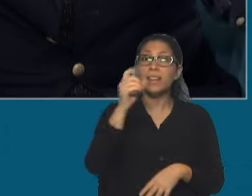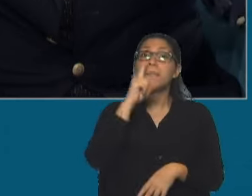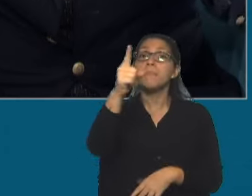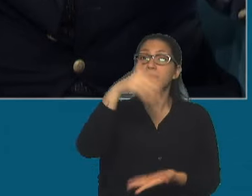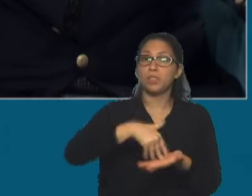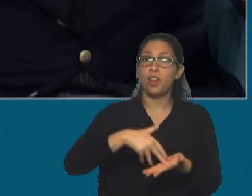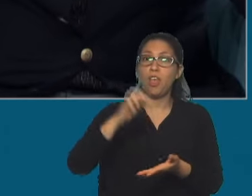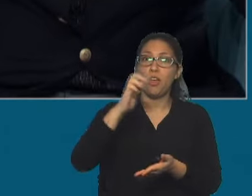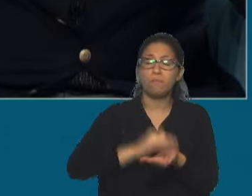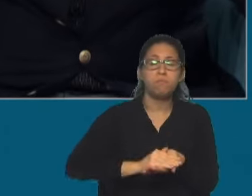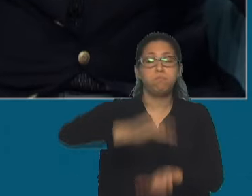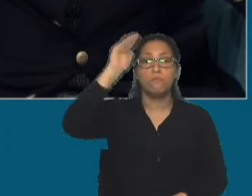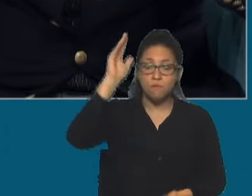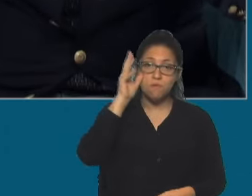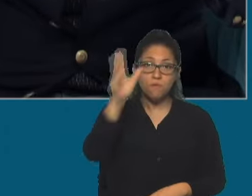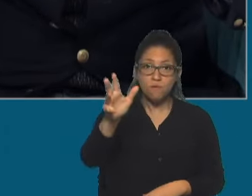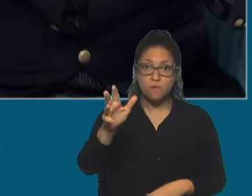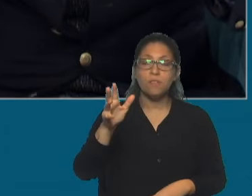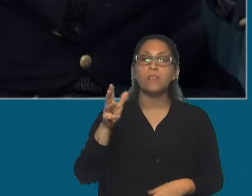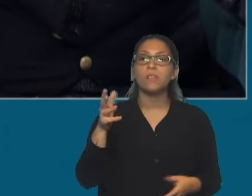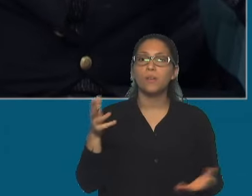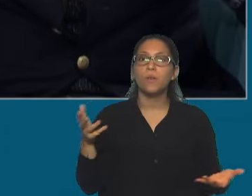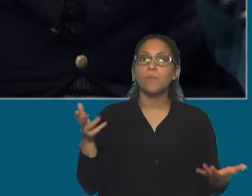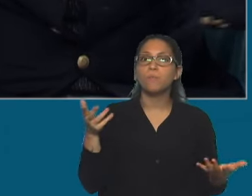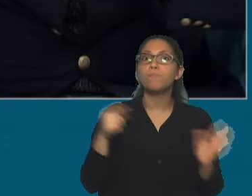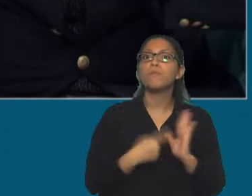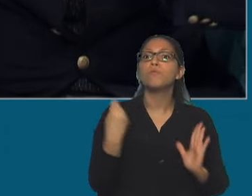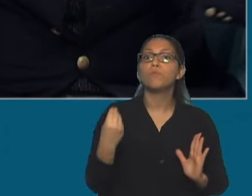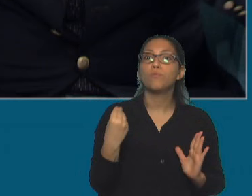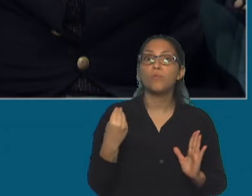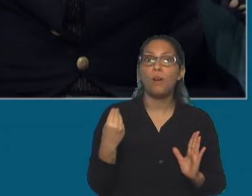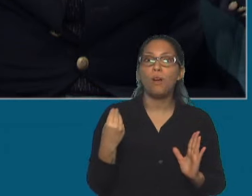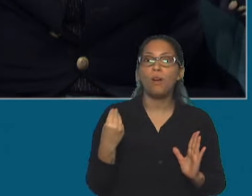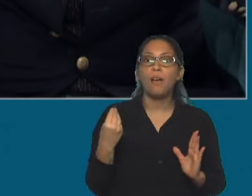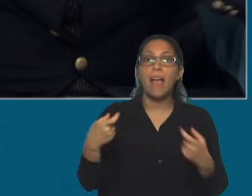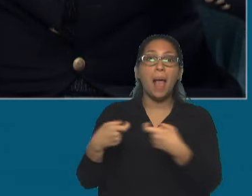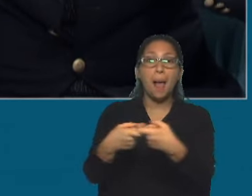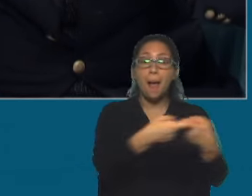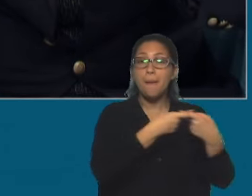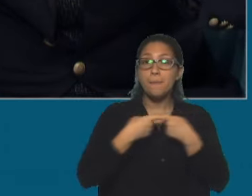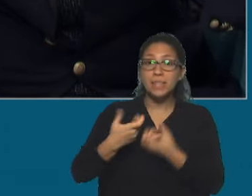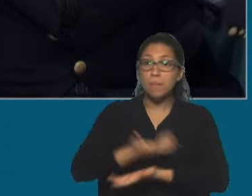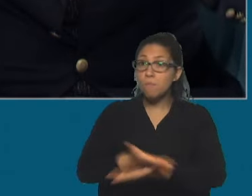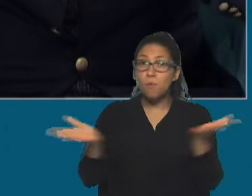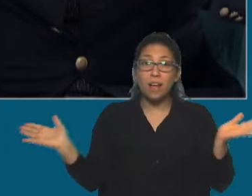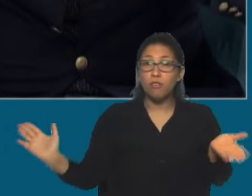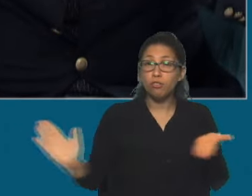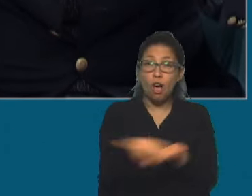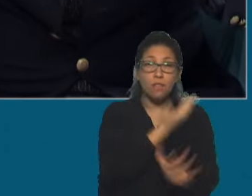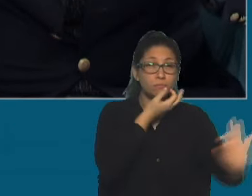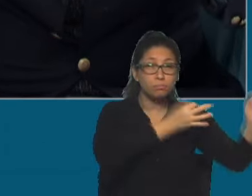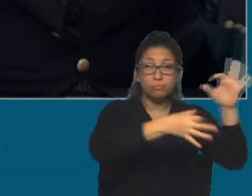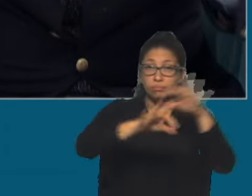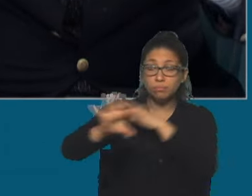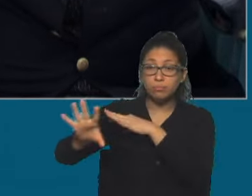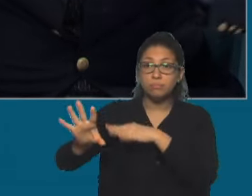millones de dólares. Con esta particularidad, habían sido vendidas todas las empresas públicas. Tal cual. ¿Por qué? En unos